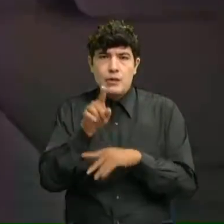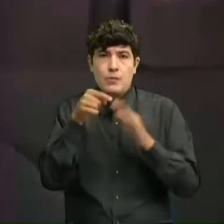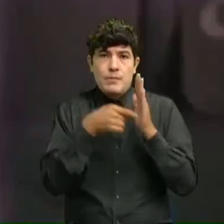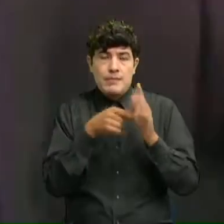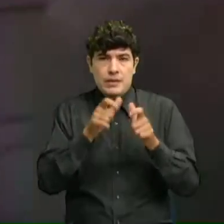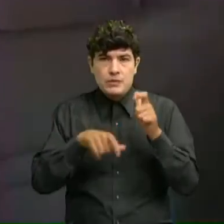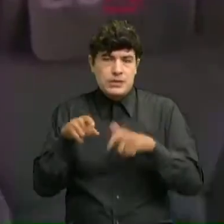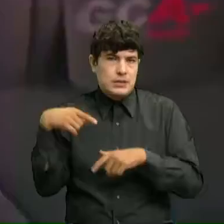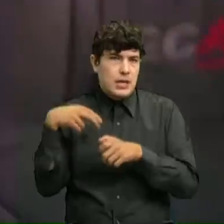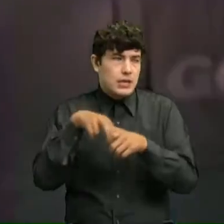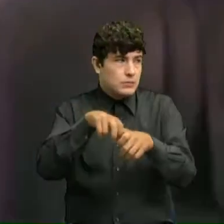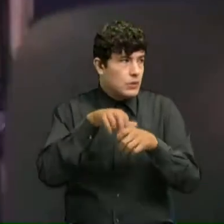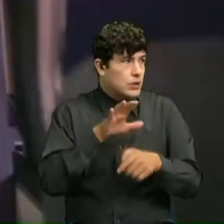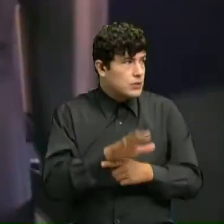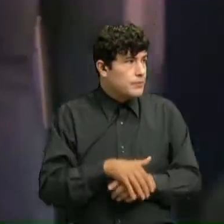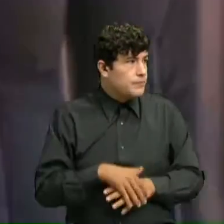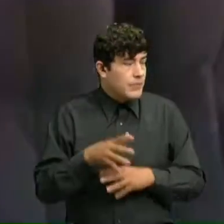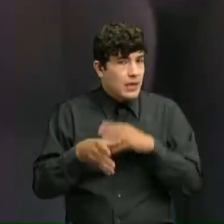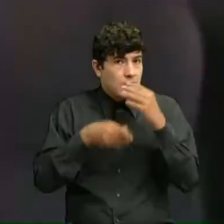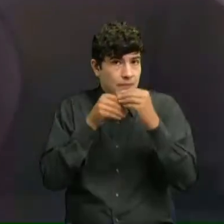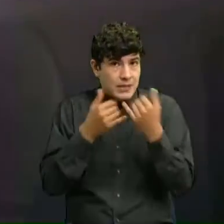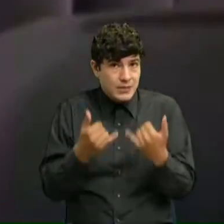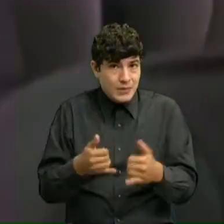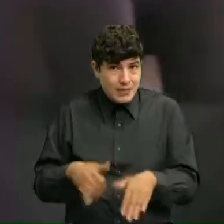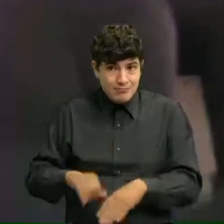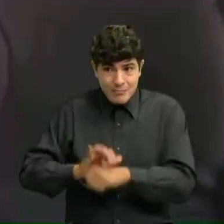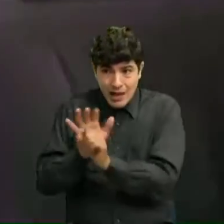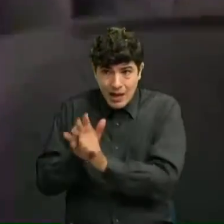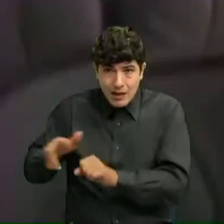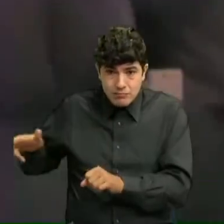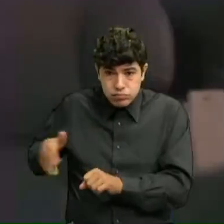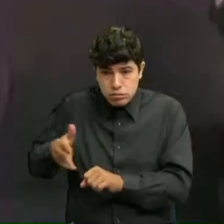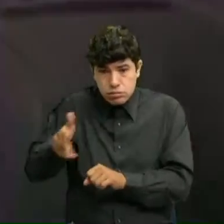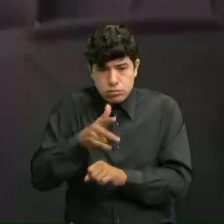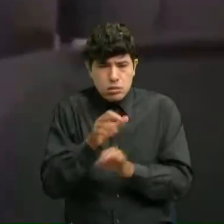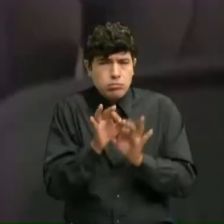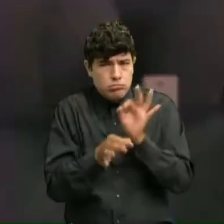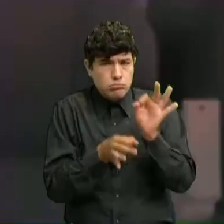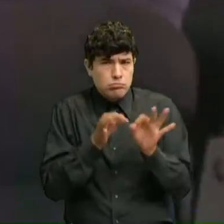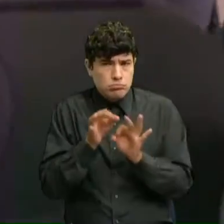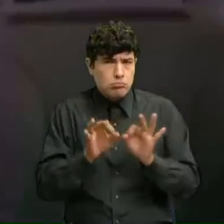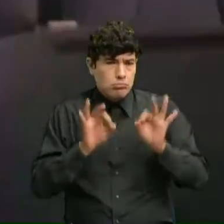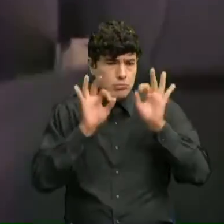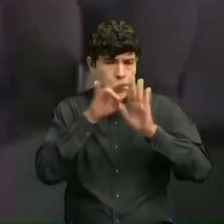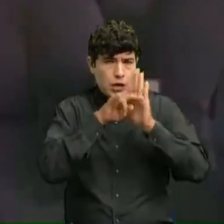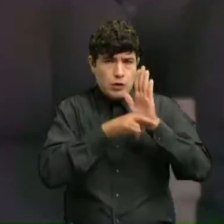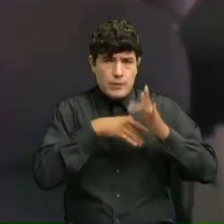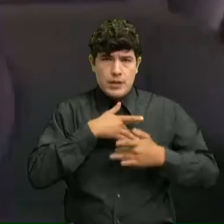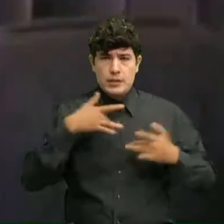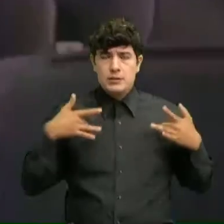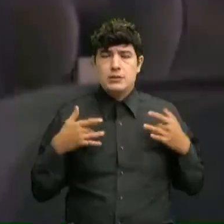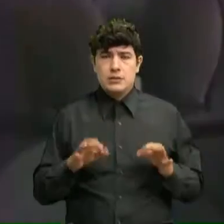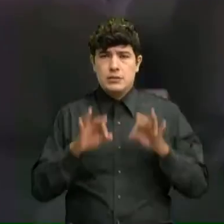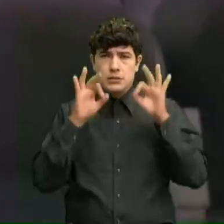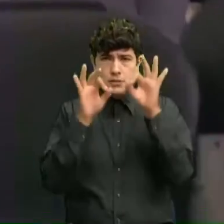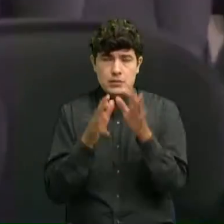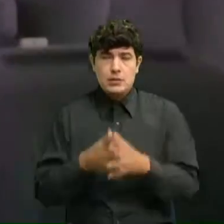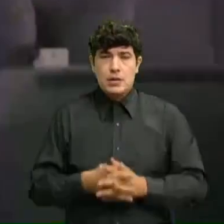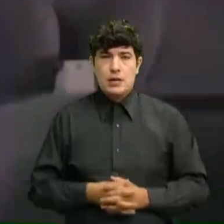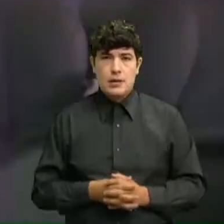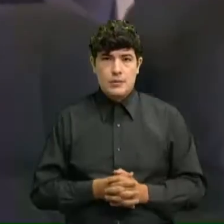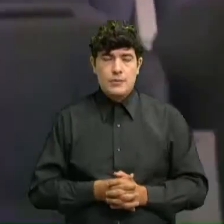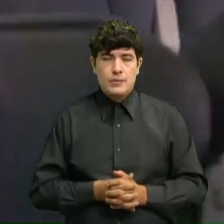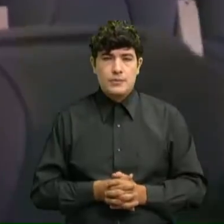pasajeros. Según las mismas aerolíneas, viajar en medio de la pandemia es muy seguro, teniendo en cuenta los protocolos de bioseguridad exigidos